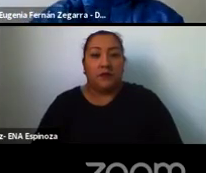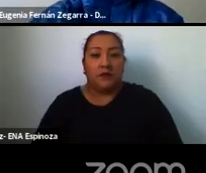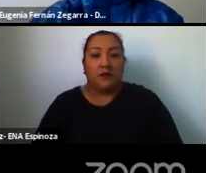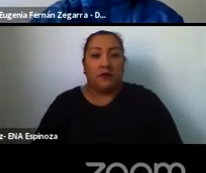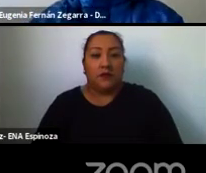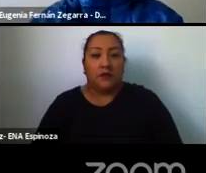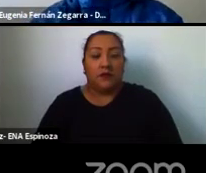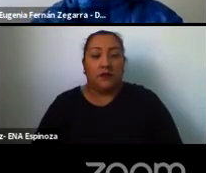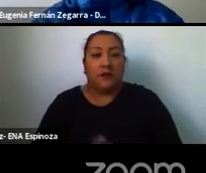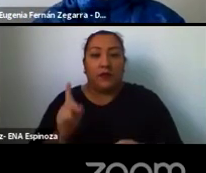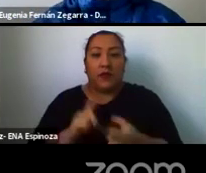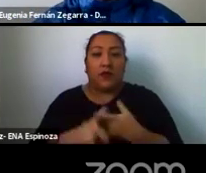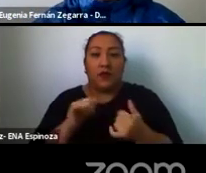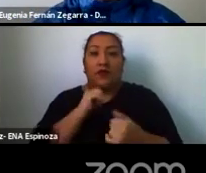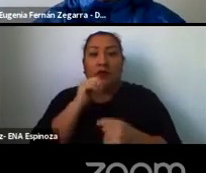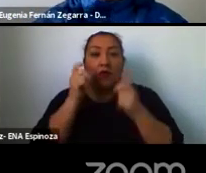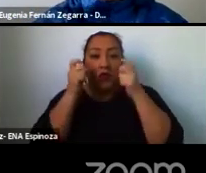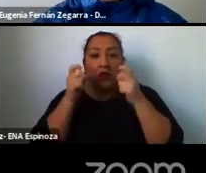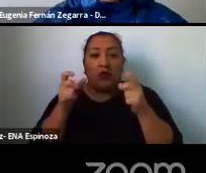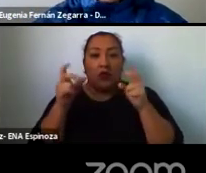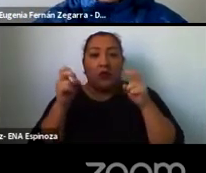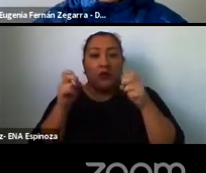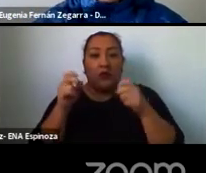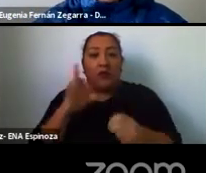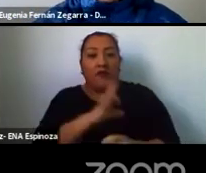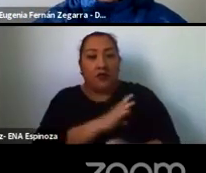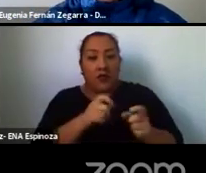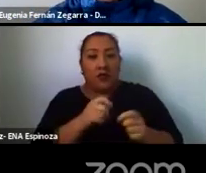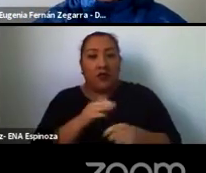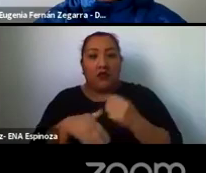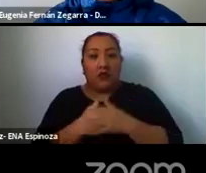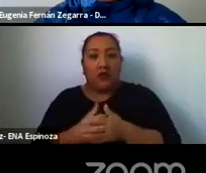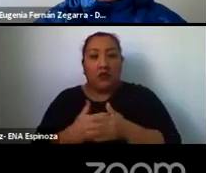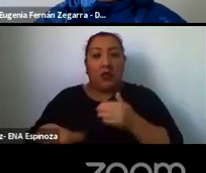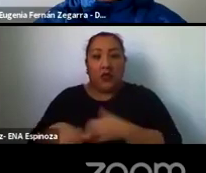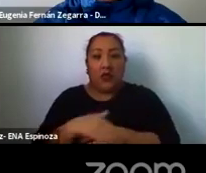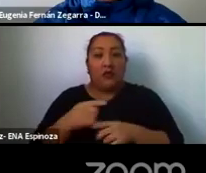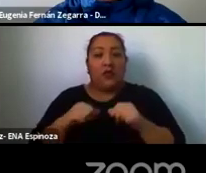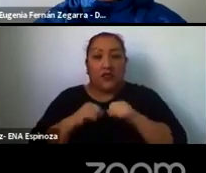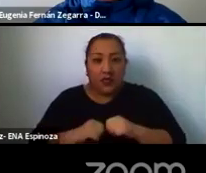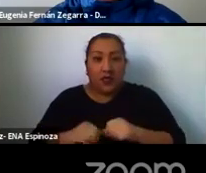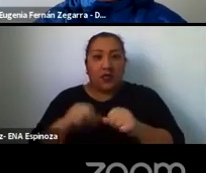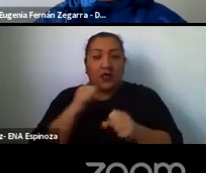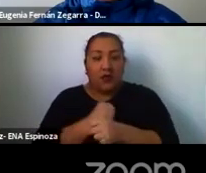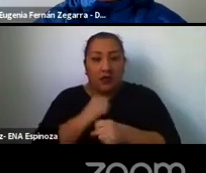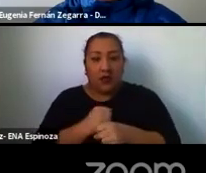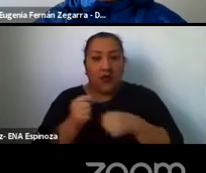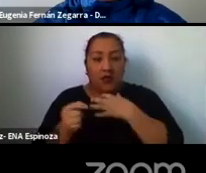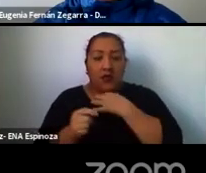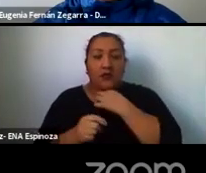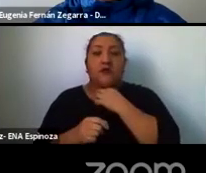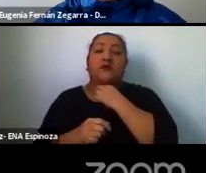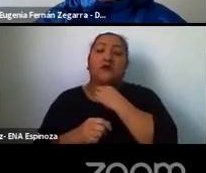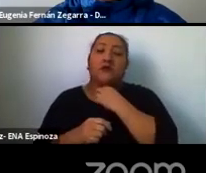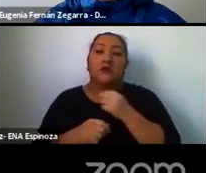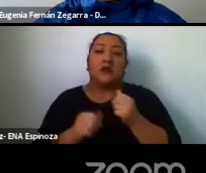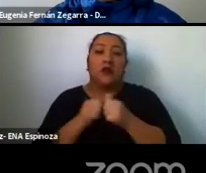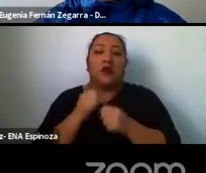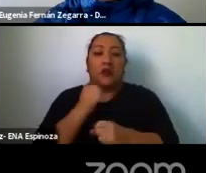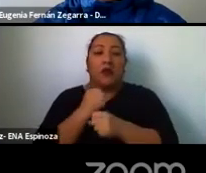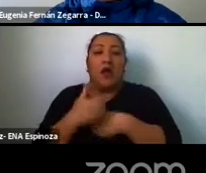de fiscalización y el tema del control de los ambulantes. Se sigue trabajando en ello y hay demora en el